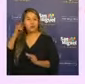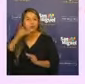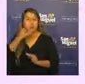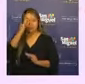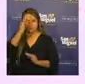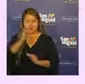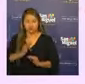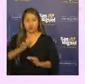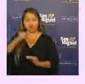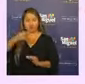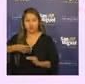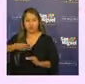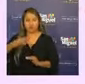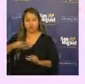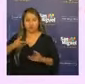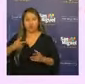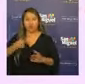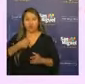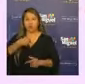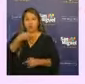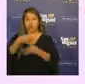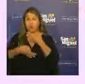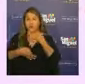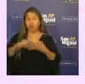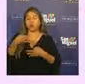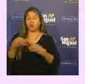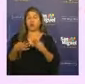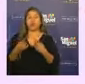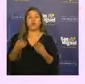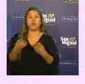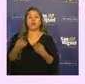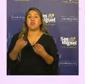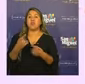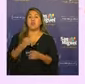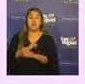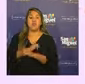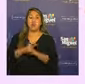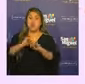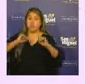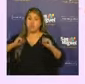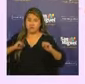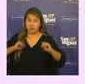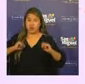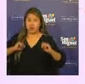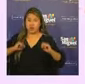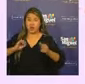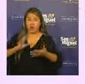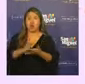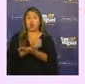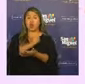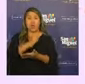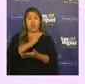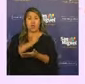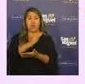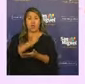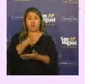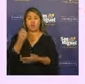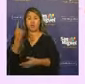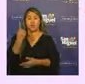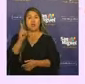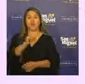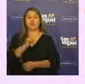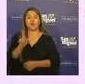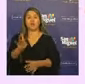funcionarios municipales. Lo que yo les voy a contar no sería posible sin hasta el último funcionario